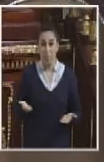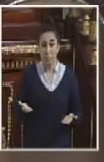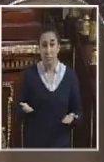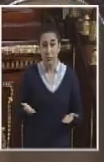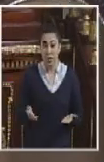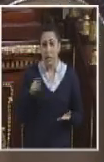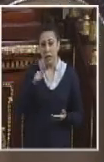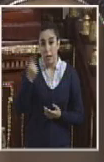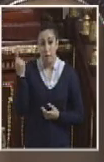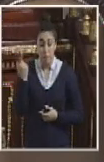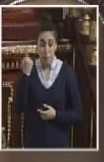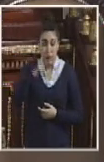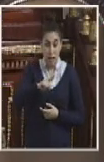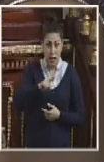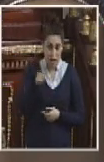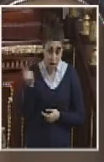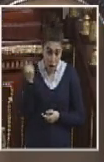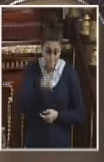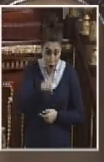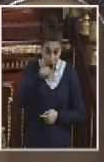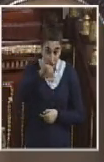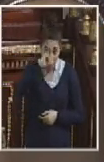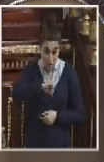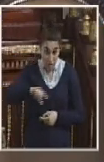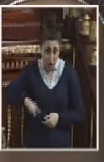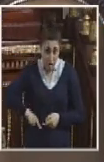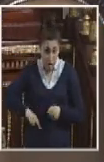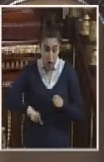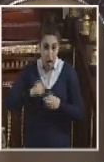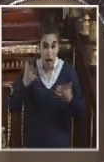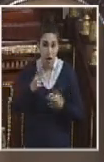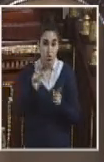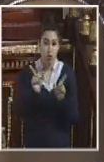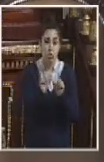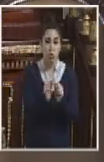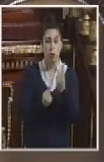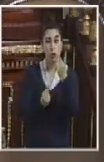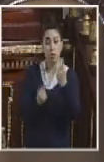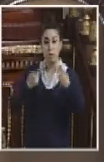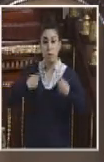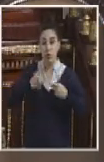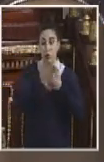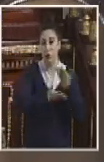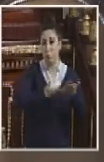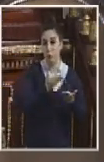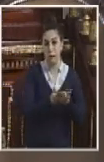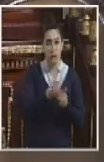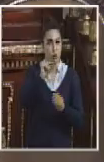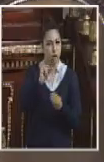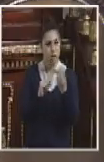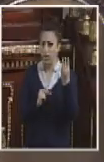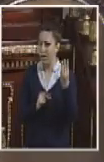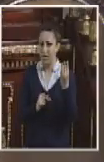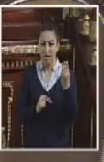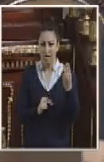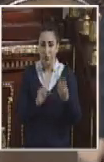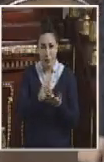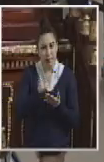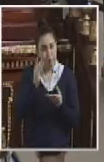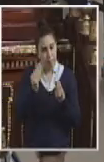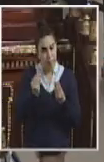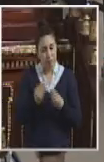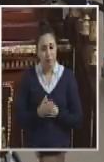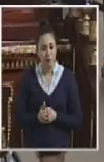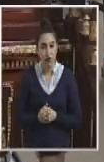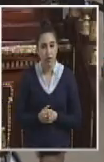donde le ordena a la jefa de gobierno enviar un solo nombre y no 3 nombres. Muchas gracias.